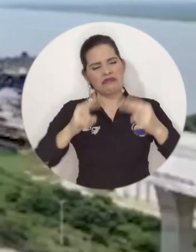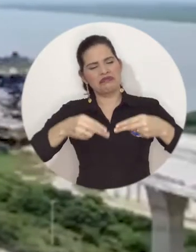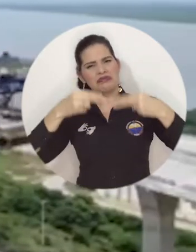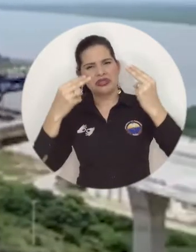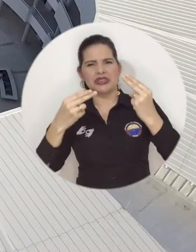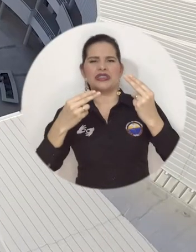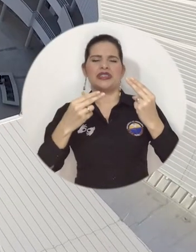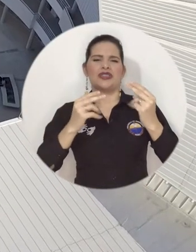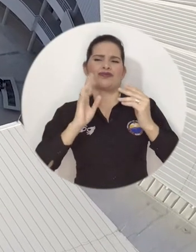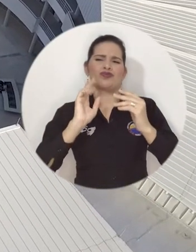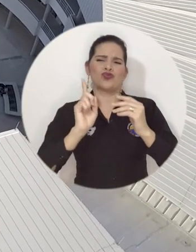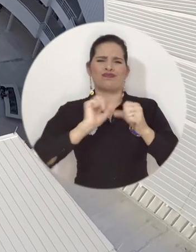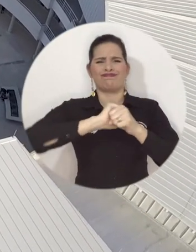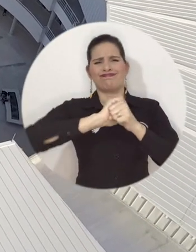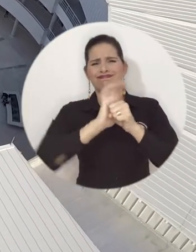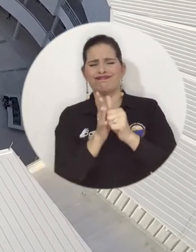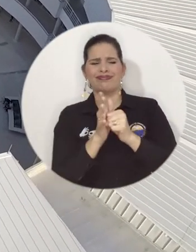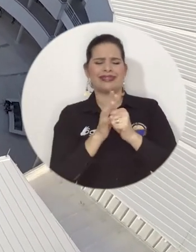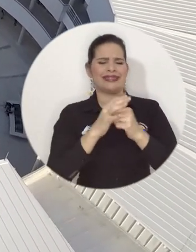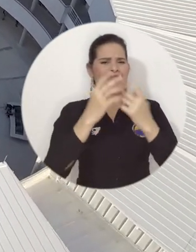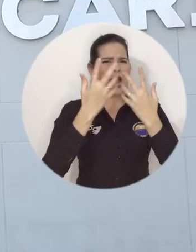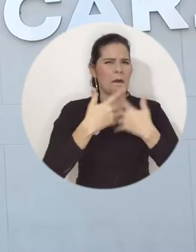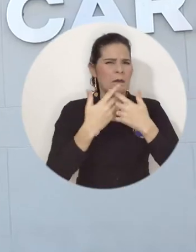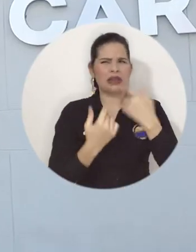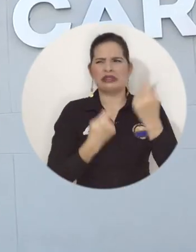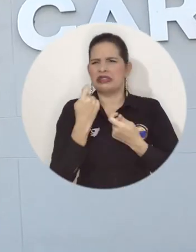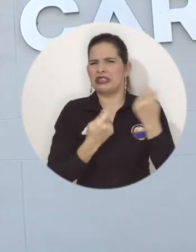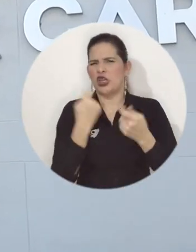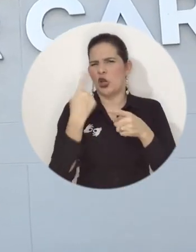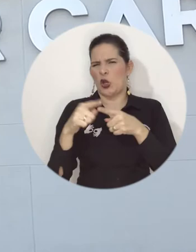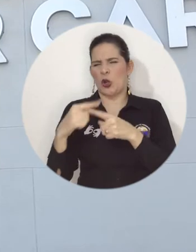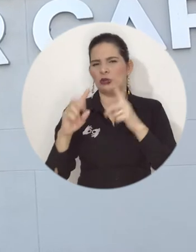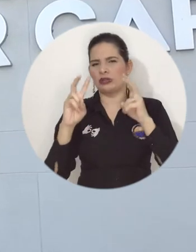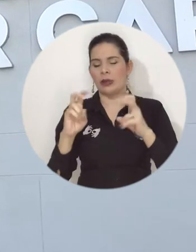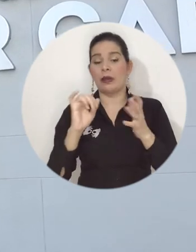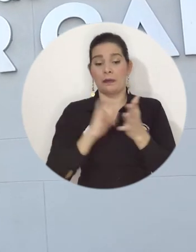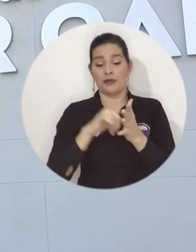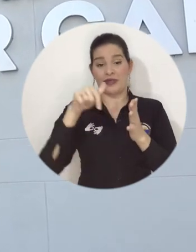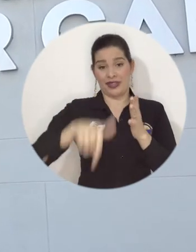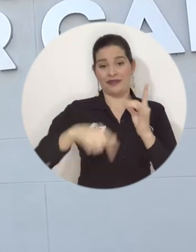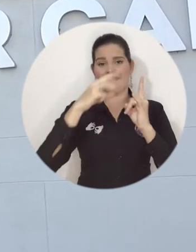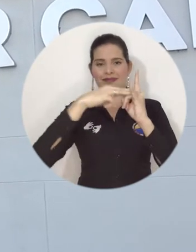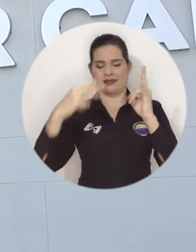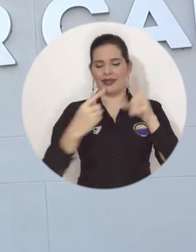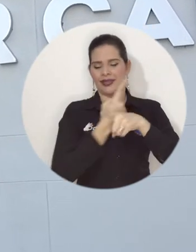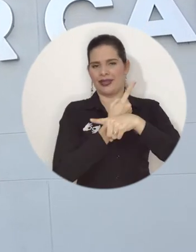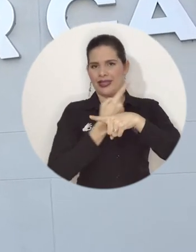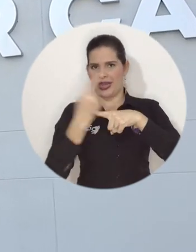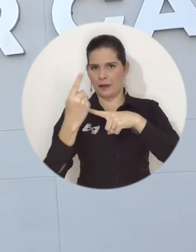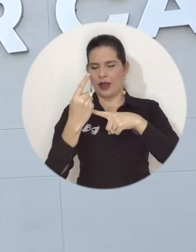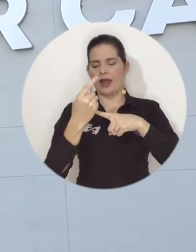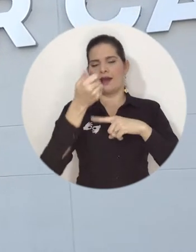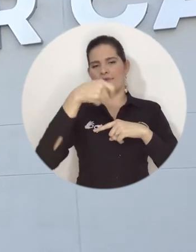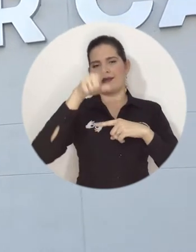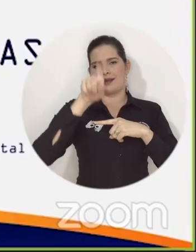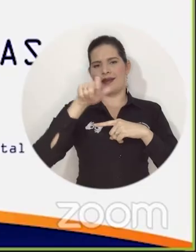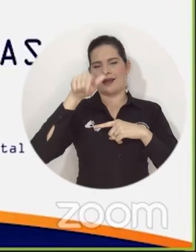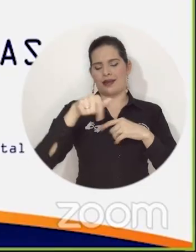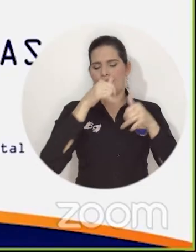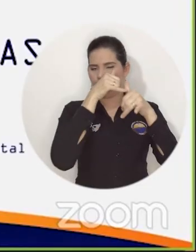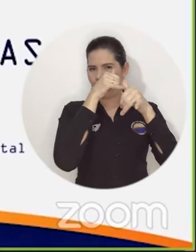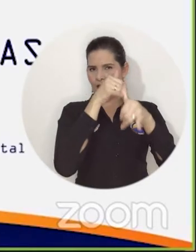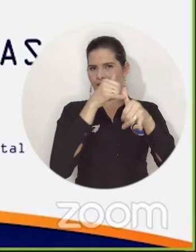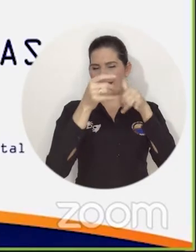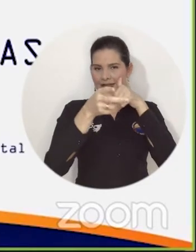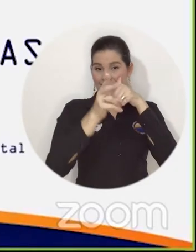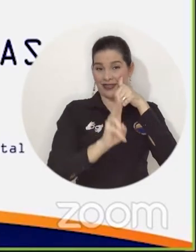de pandemia, nuestra Casa de Estudios Superiores realizó la 17ª Semana Técnica de la Ingeniería Civil, organizada por el programa